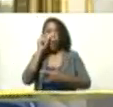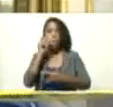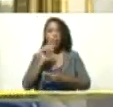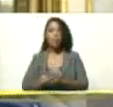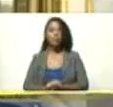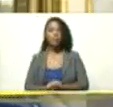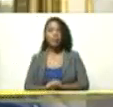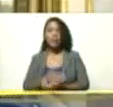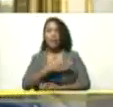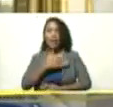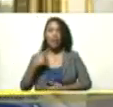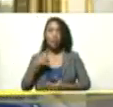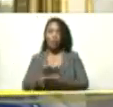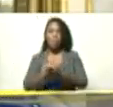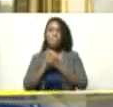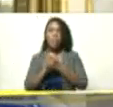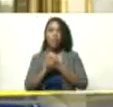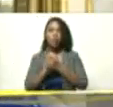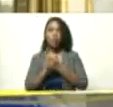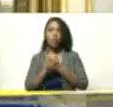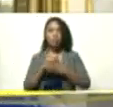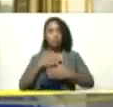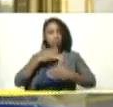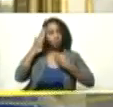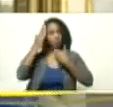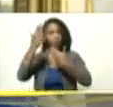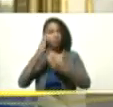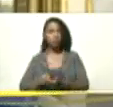querido compañero, mi saludo.